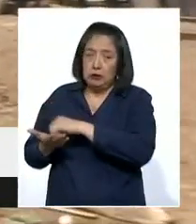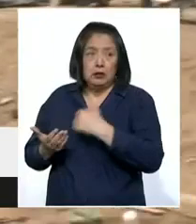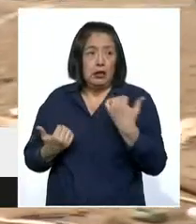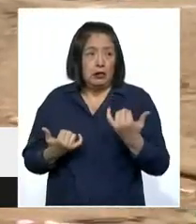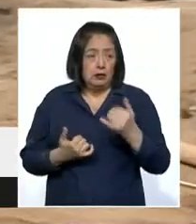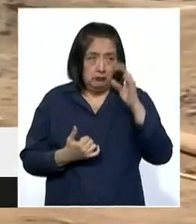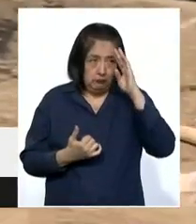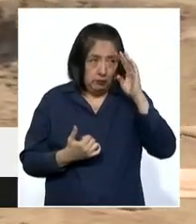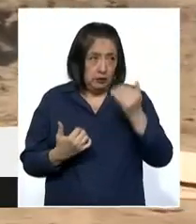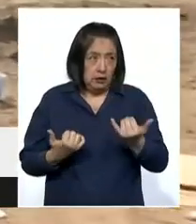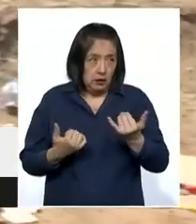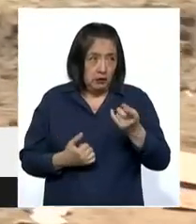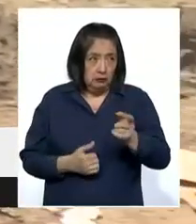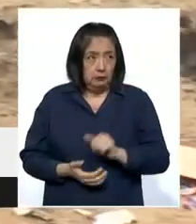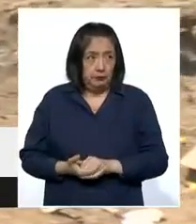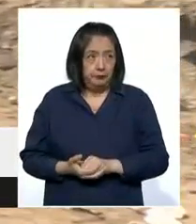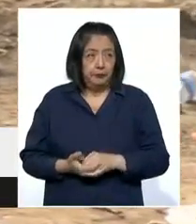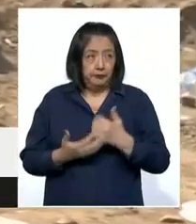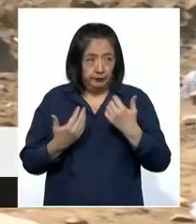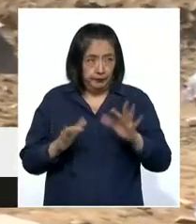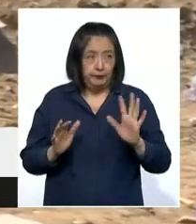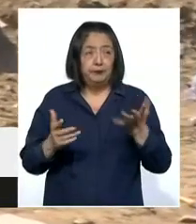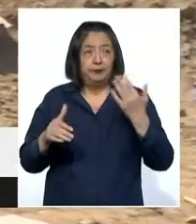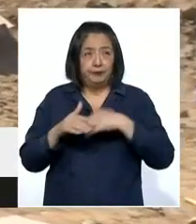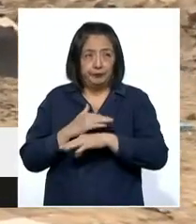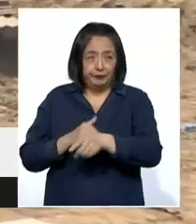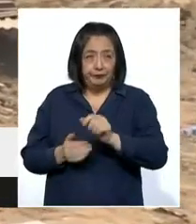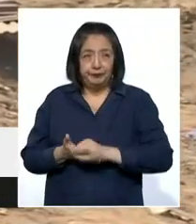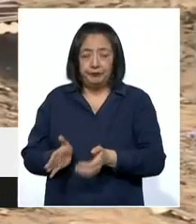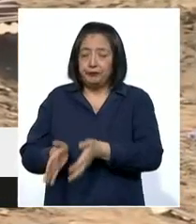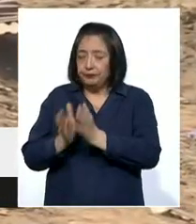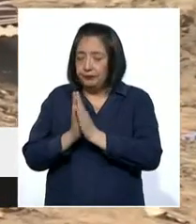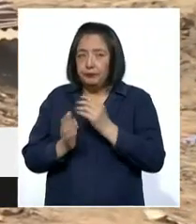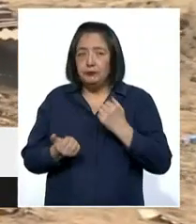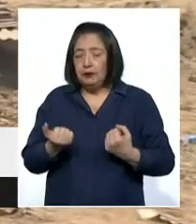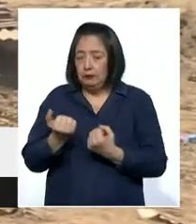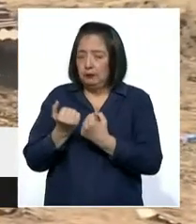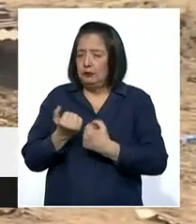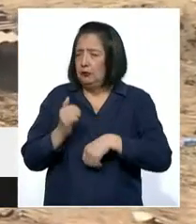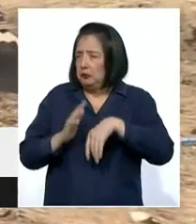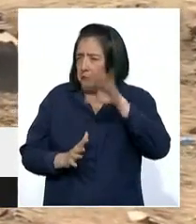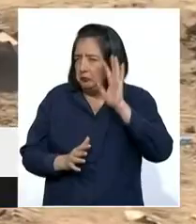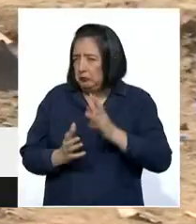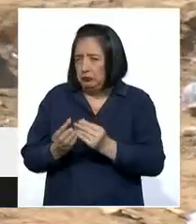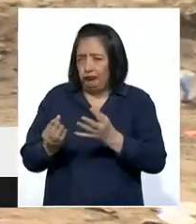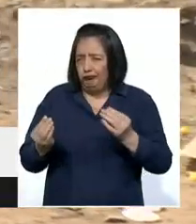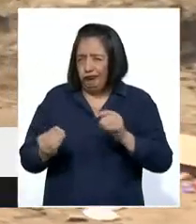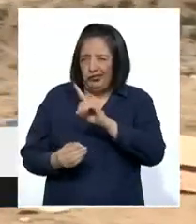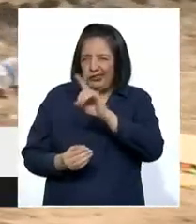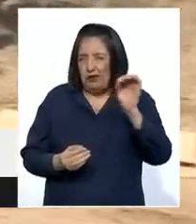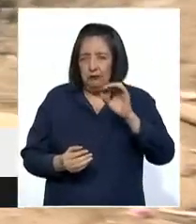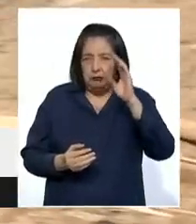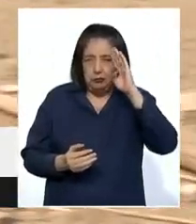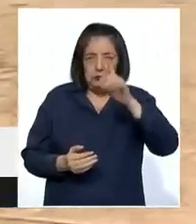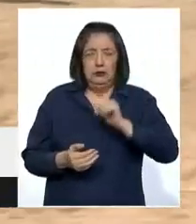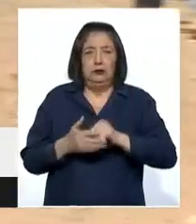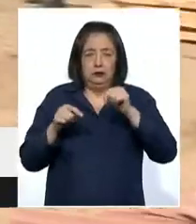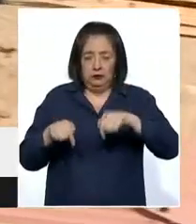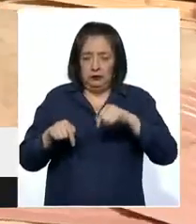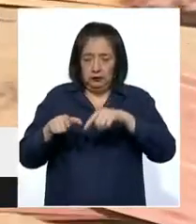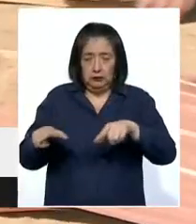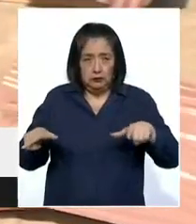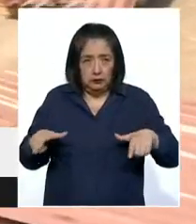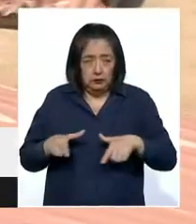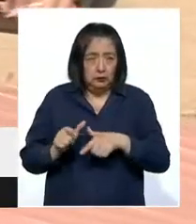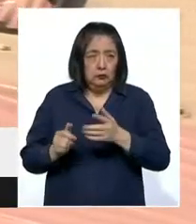justamente recién a esta hora está ingresando se ha pedido el apoyo de cien policías el lugar en específico